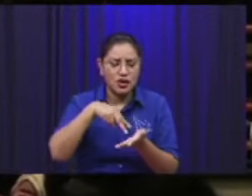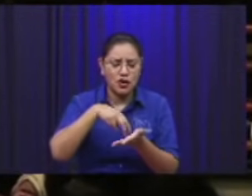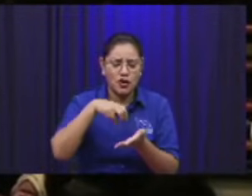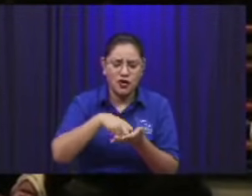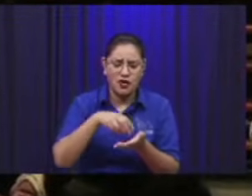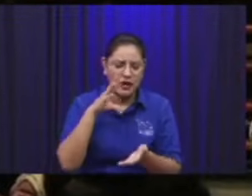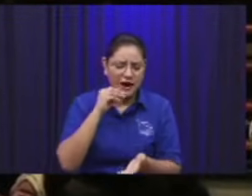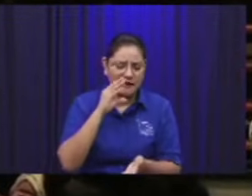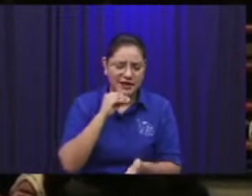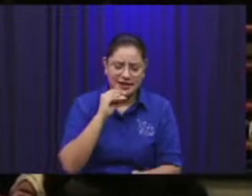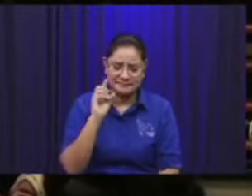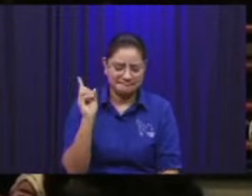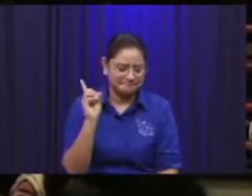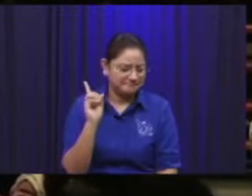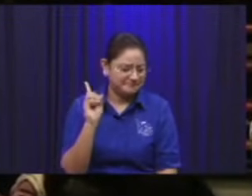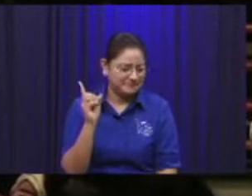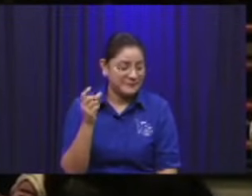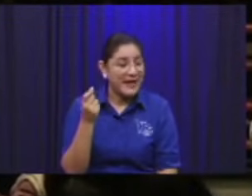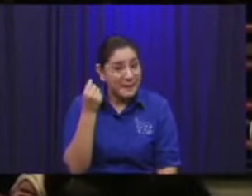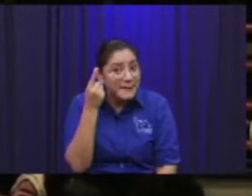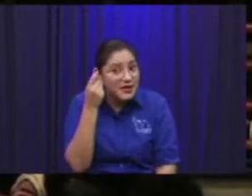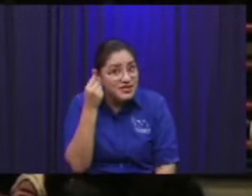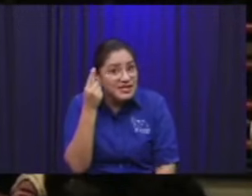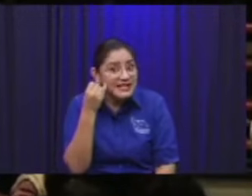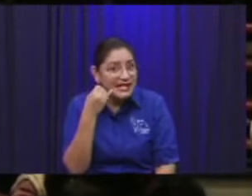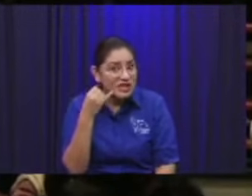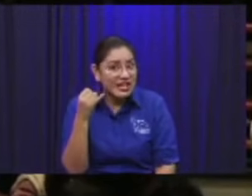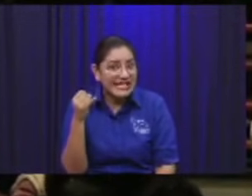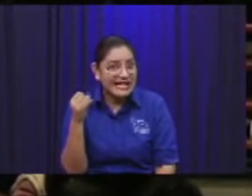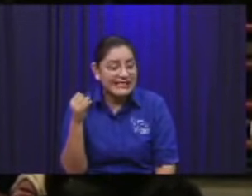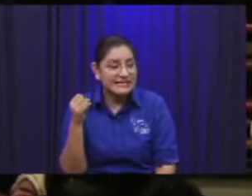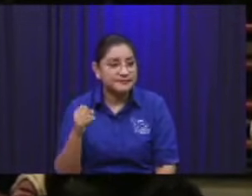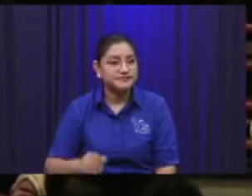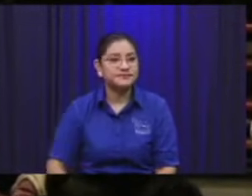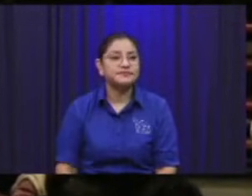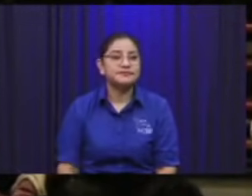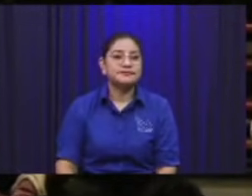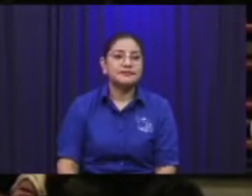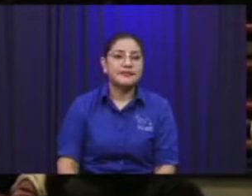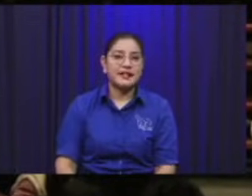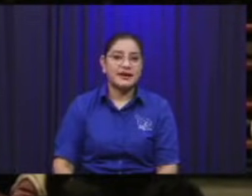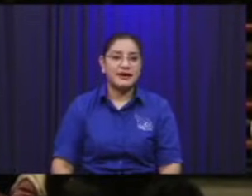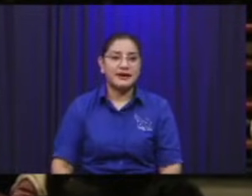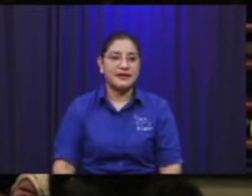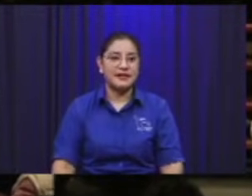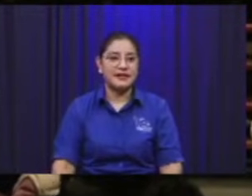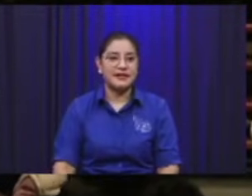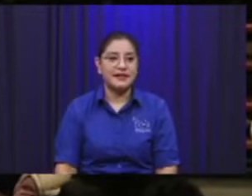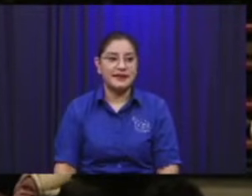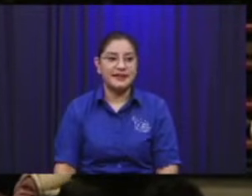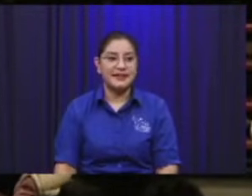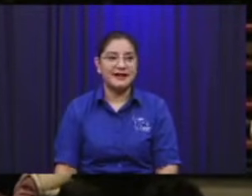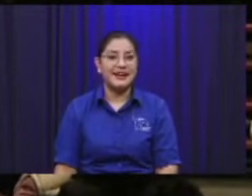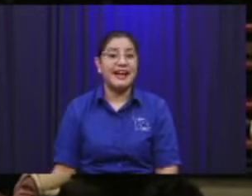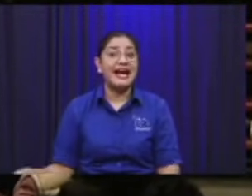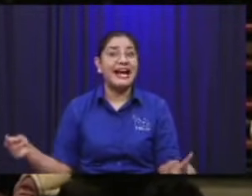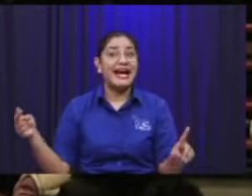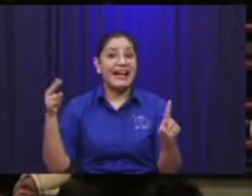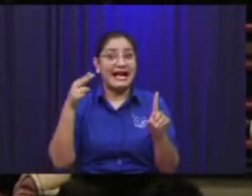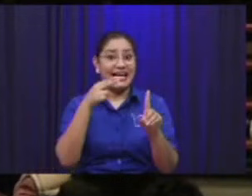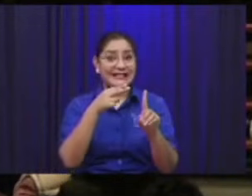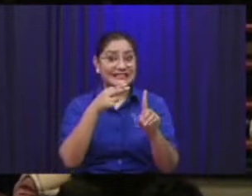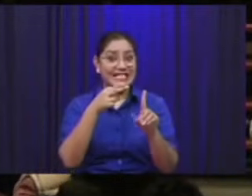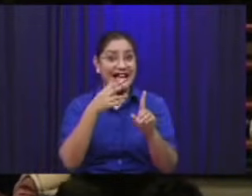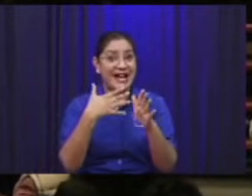no mucho pero entenderle si les entiendo hasta hasta entiendo hasta por lenguaje